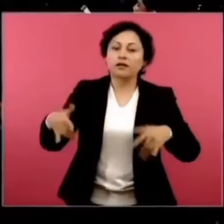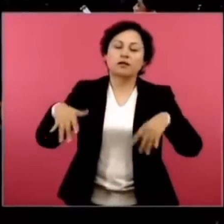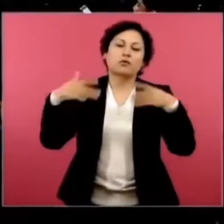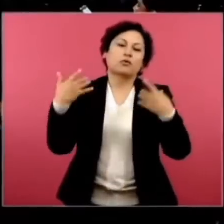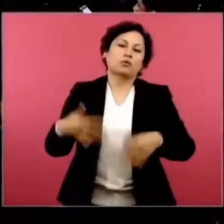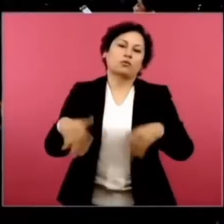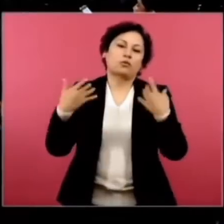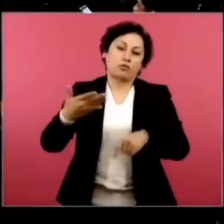con la actualidad,